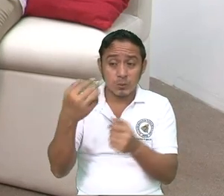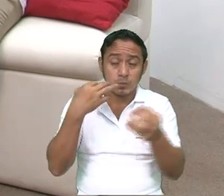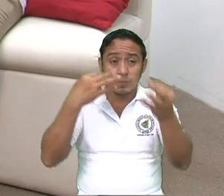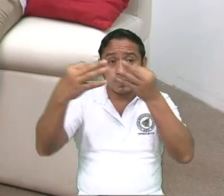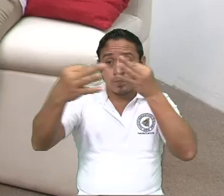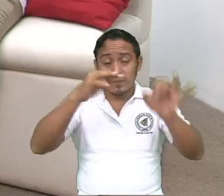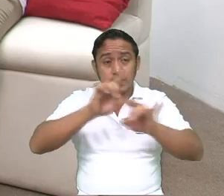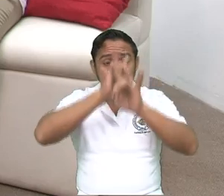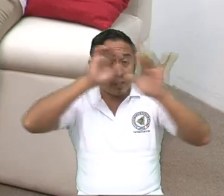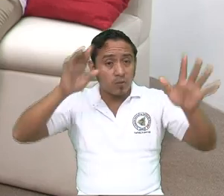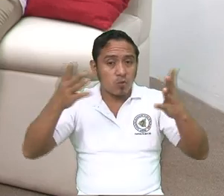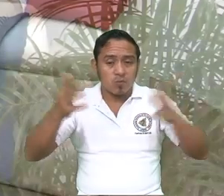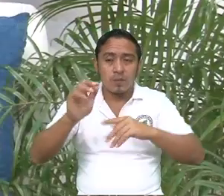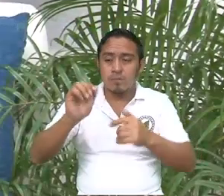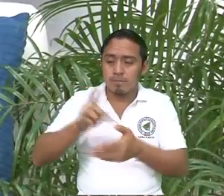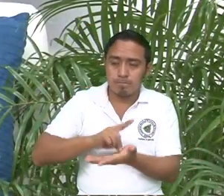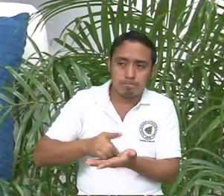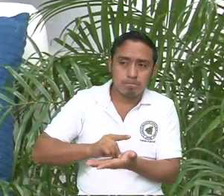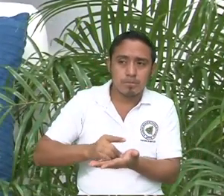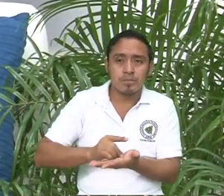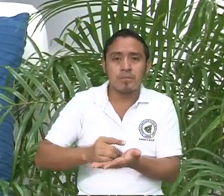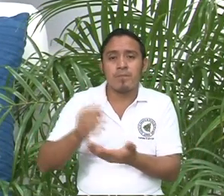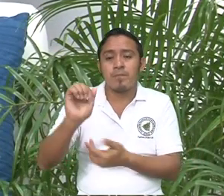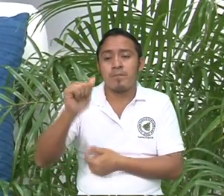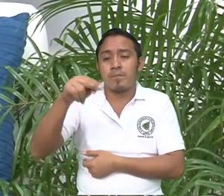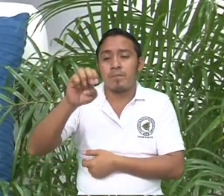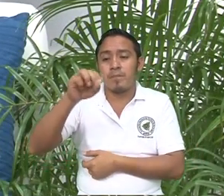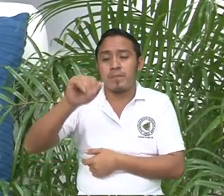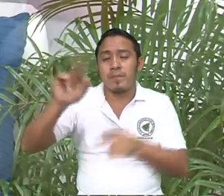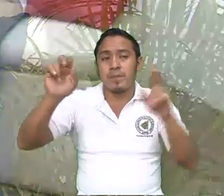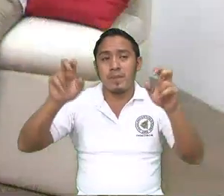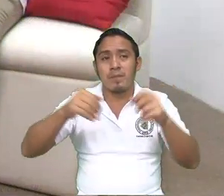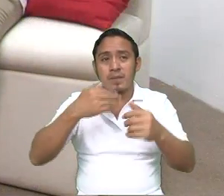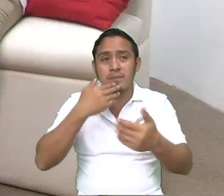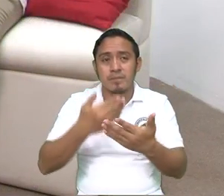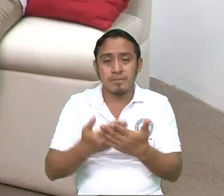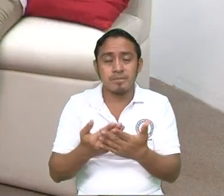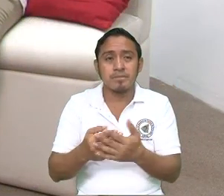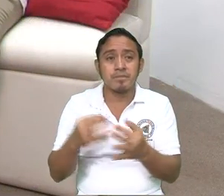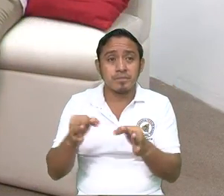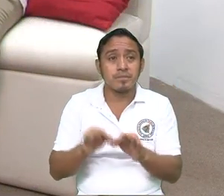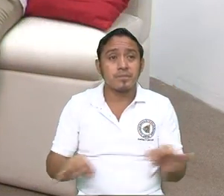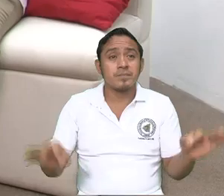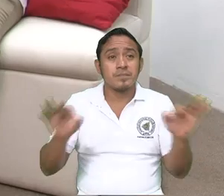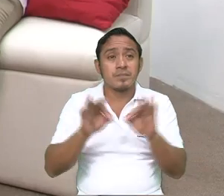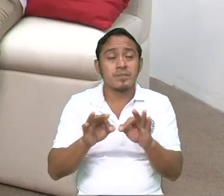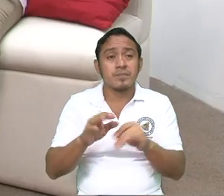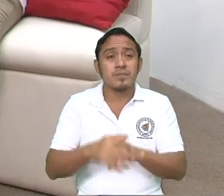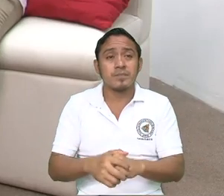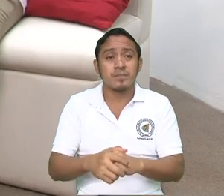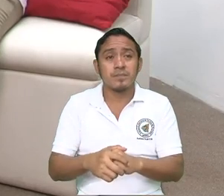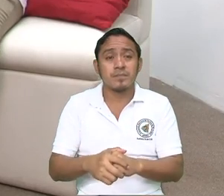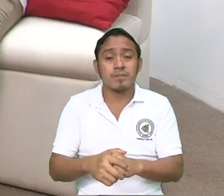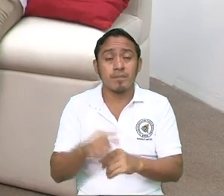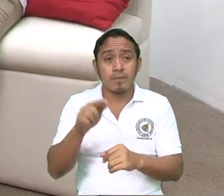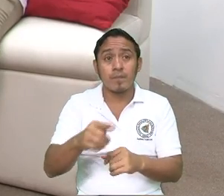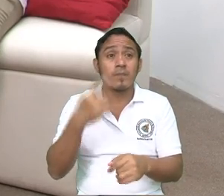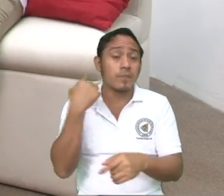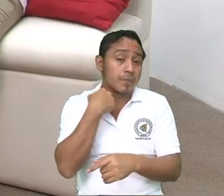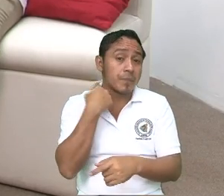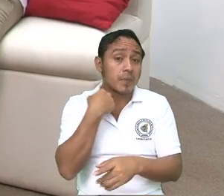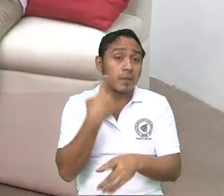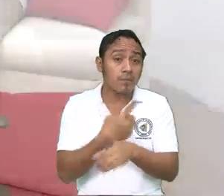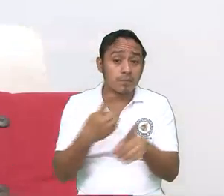discernir sobre las dudas que podamos tener sobre la anemia si lo importante como repito puede el chequeo